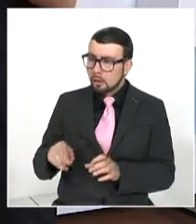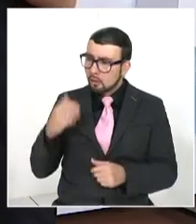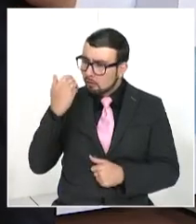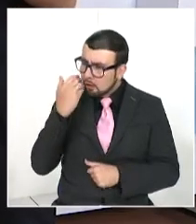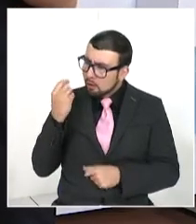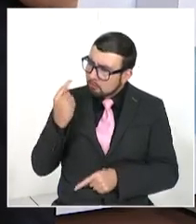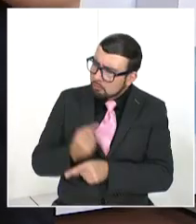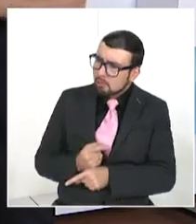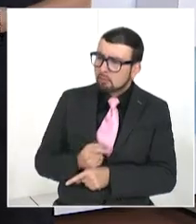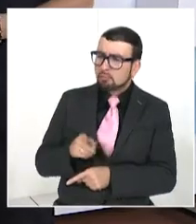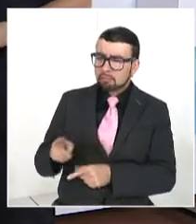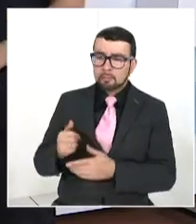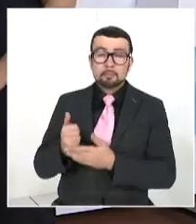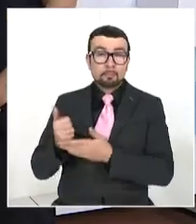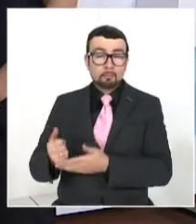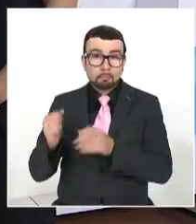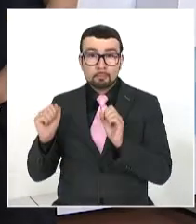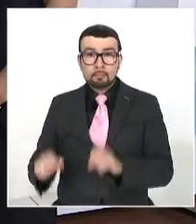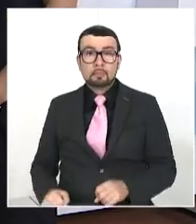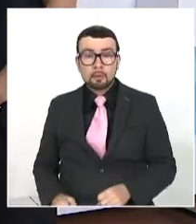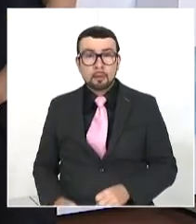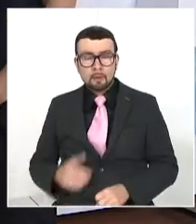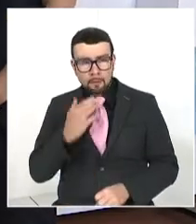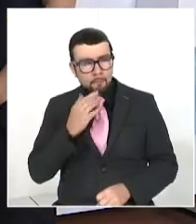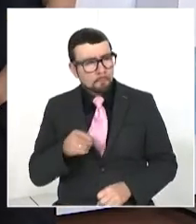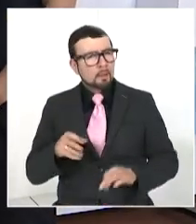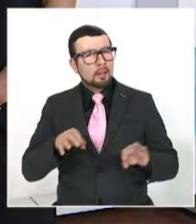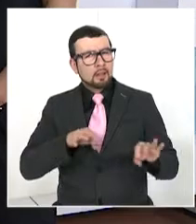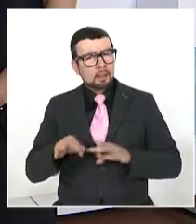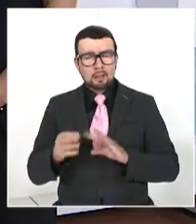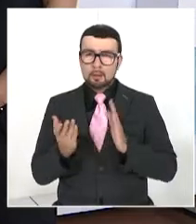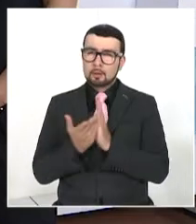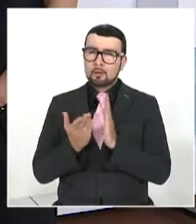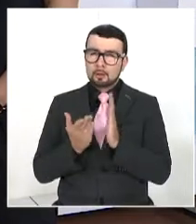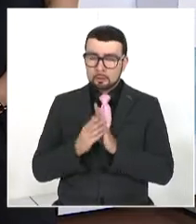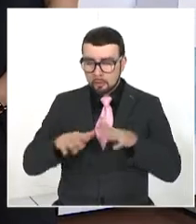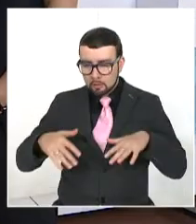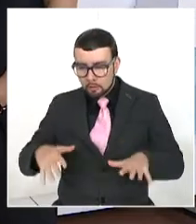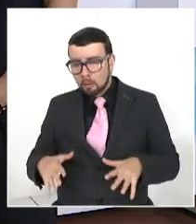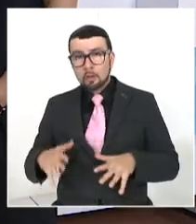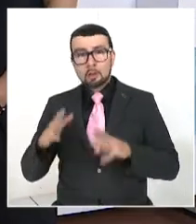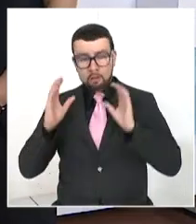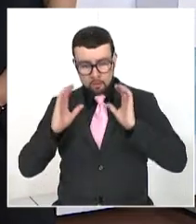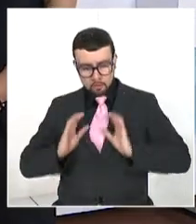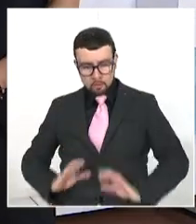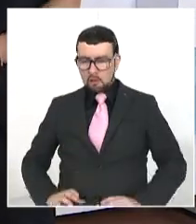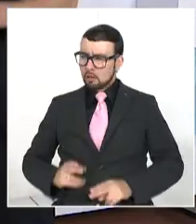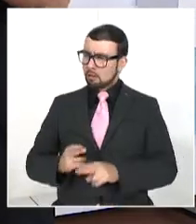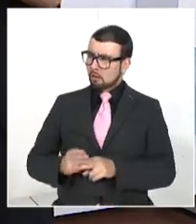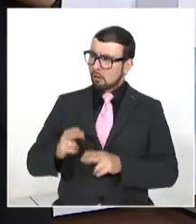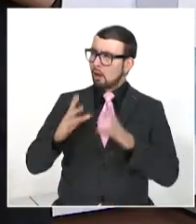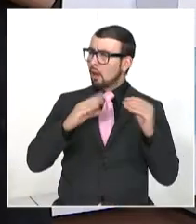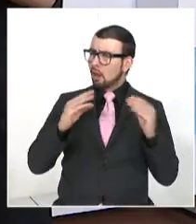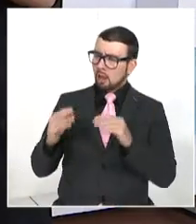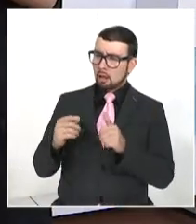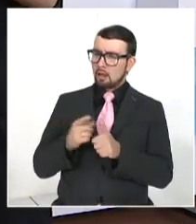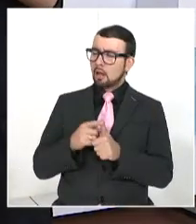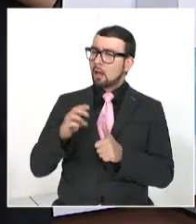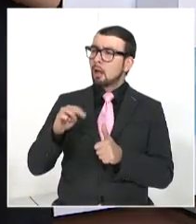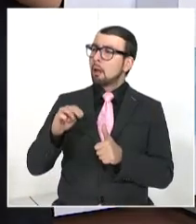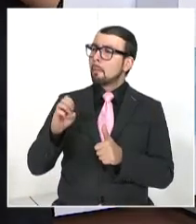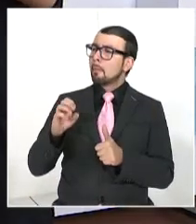y del paciente. Además, cuando estudiamos neuroanatomía, hablamos de metámeras y dermatomas. ¿Qué es eso? Por supuesto, eso es lo que